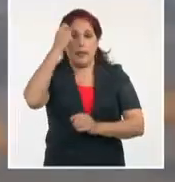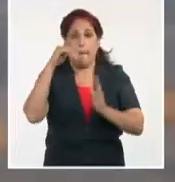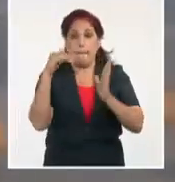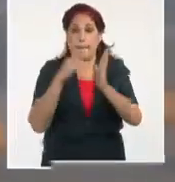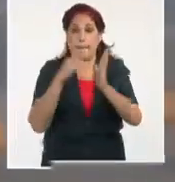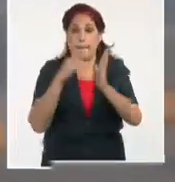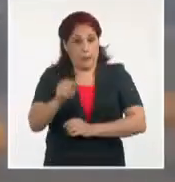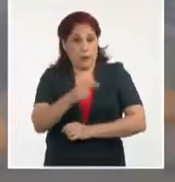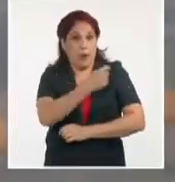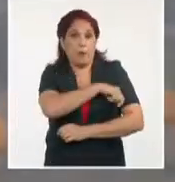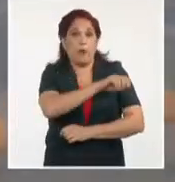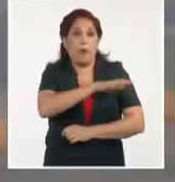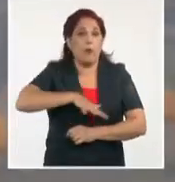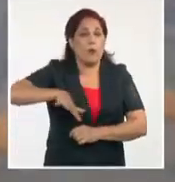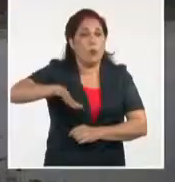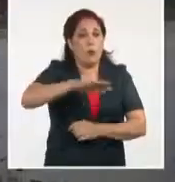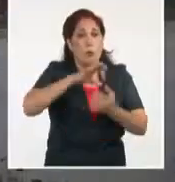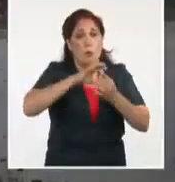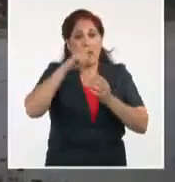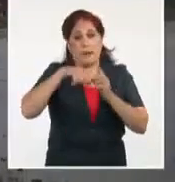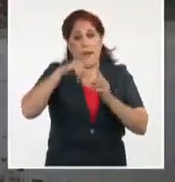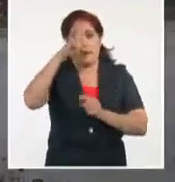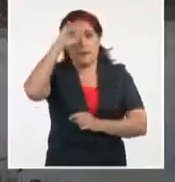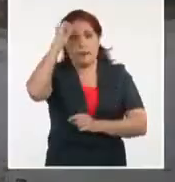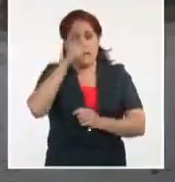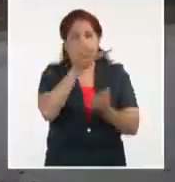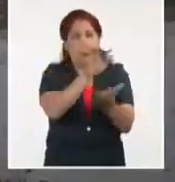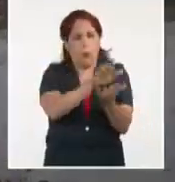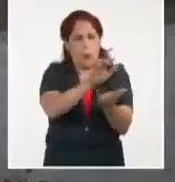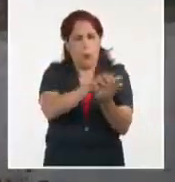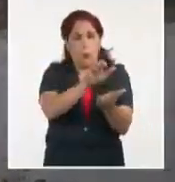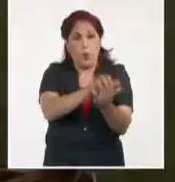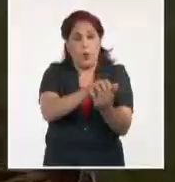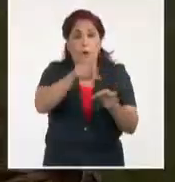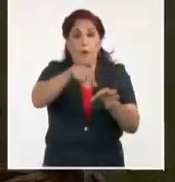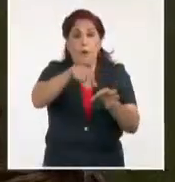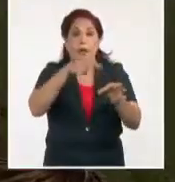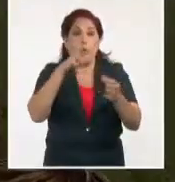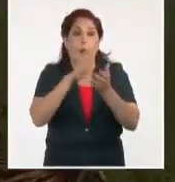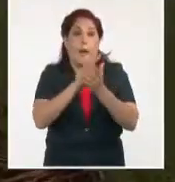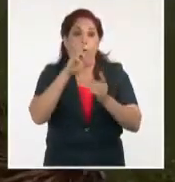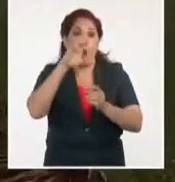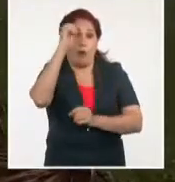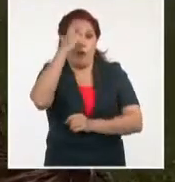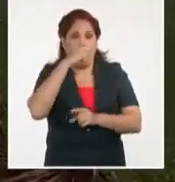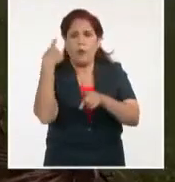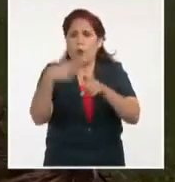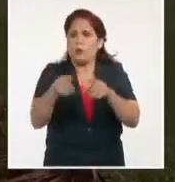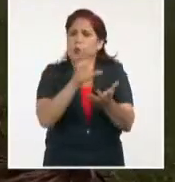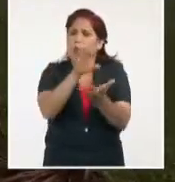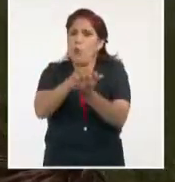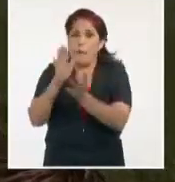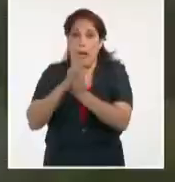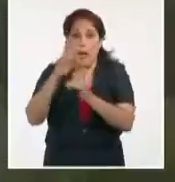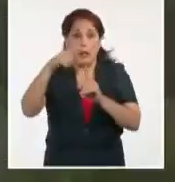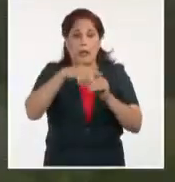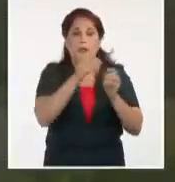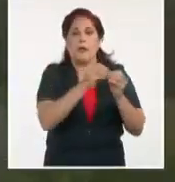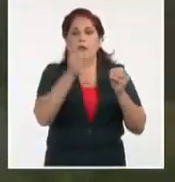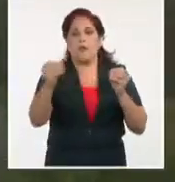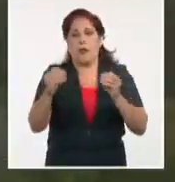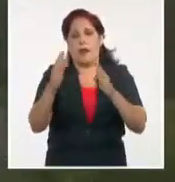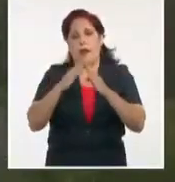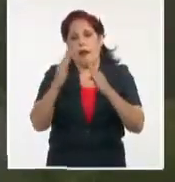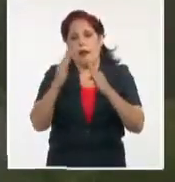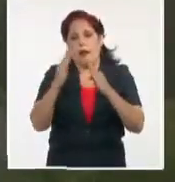los poblados de Guasa, Cocodrilo, Cayo Ramona, Playa Larga y Santo Tomás fundamentalmente se evacuaron en casas de vecinos y